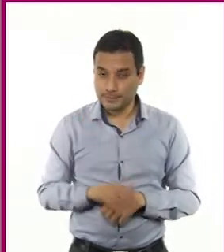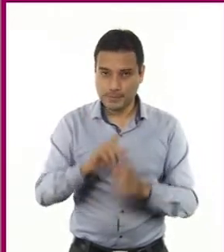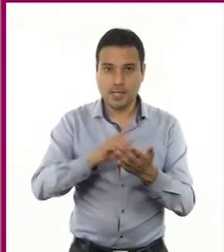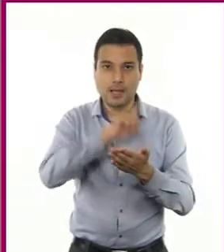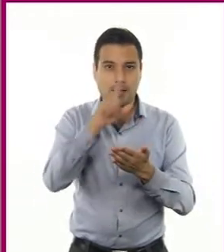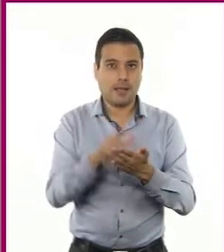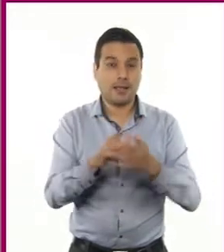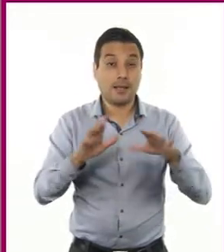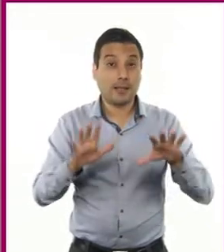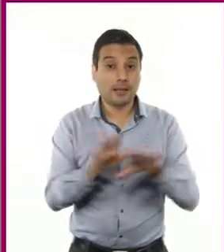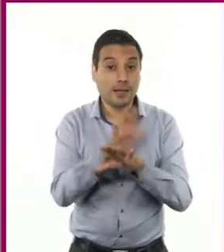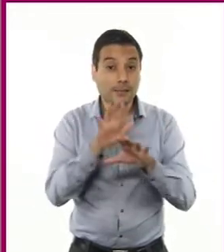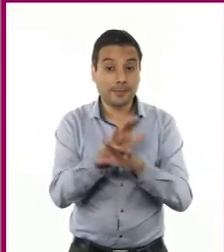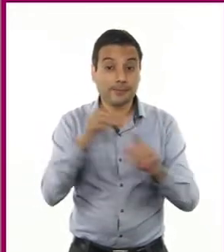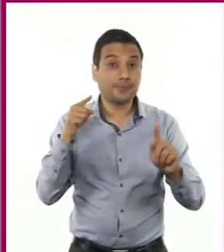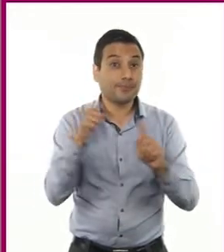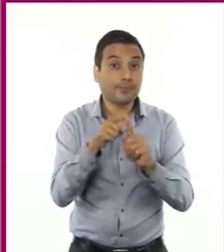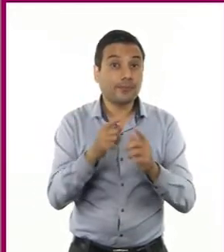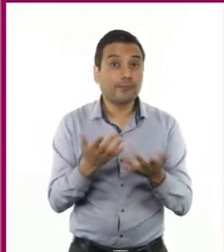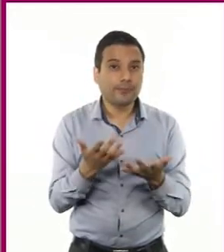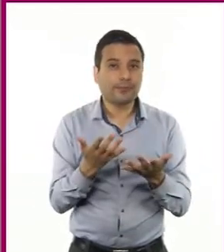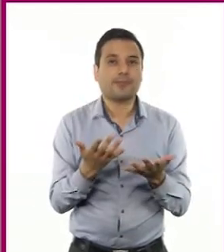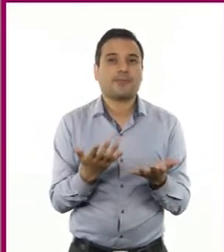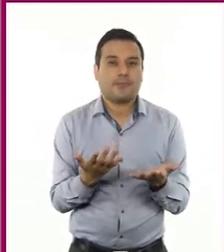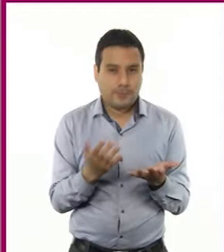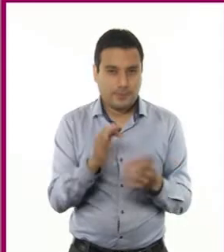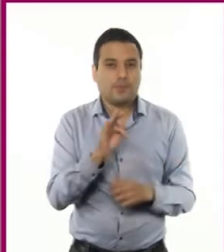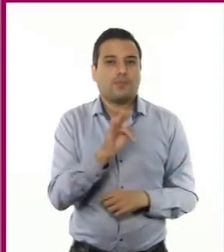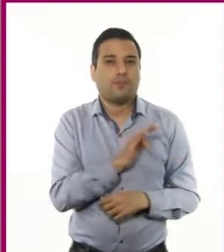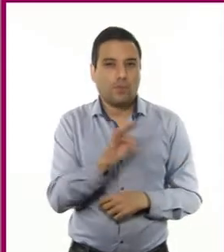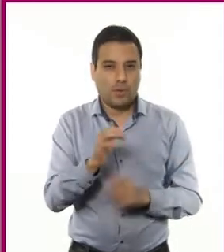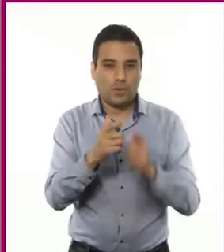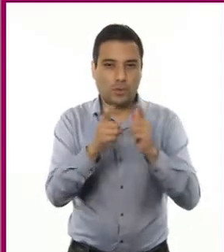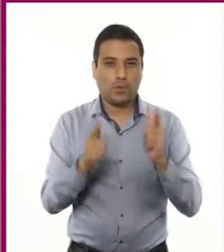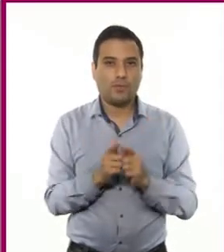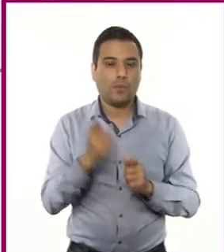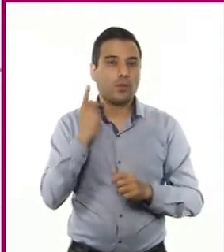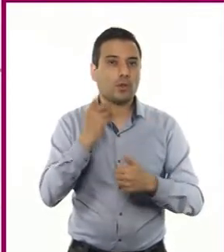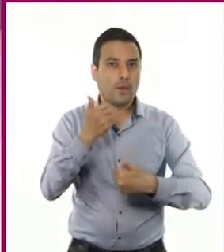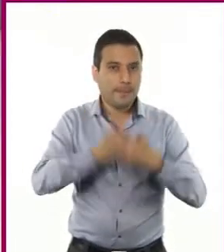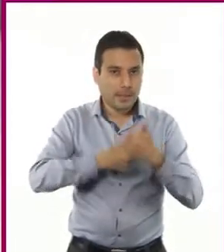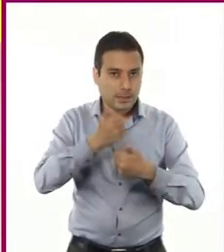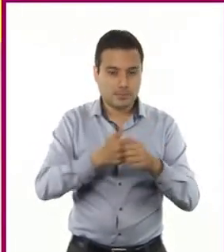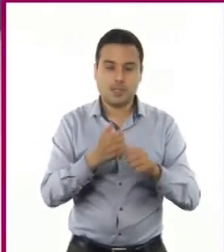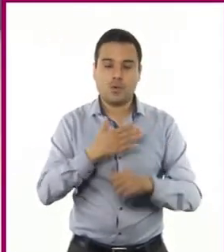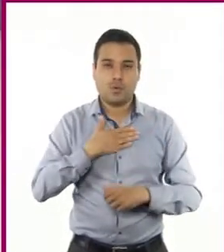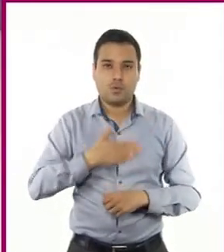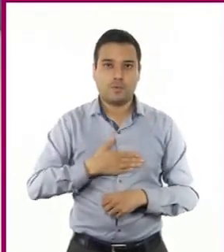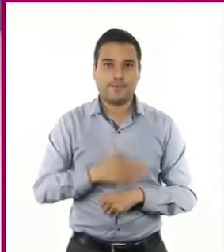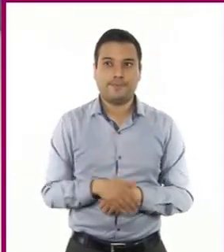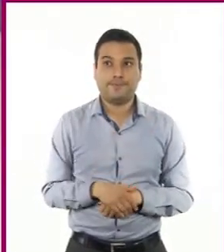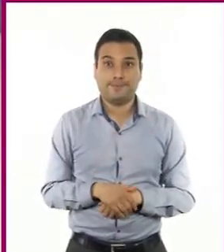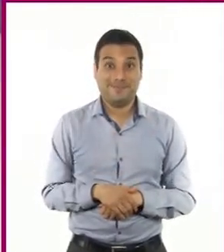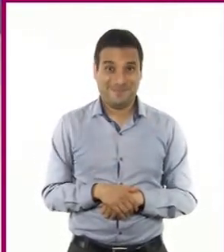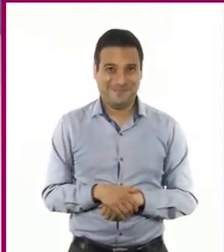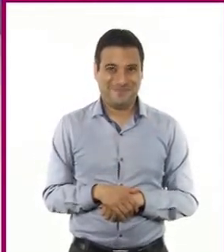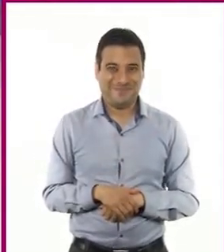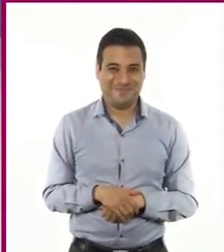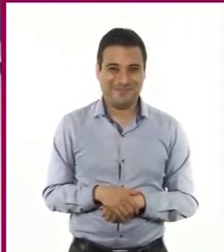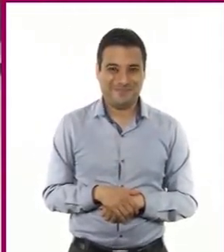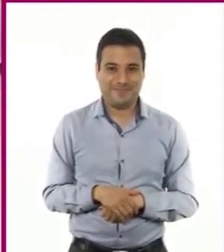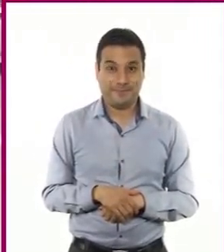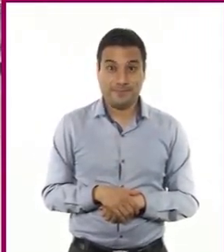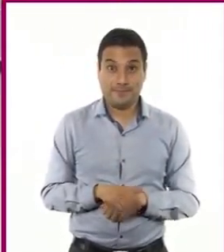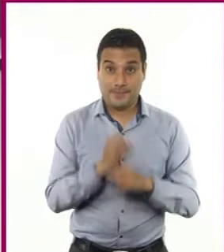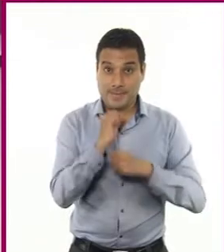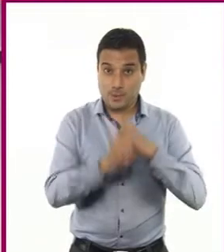tienen que ver con crear condiciones equitativas en la contienda electoral. Como han estudiado, el periodo que va